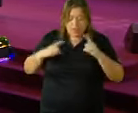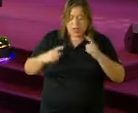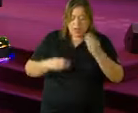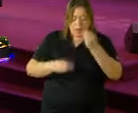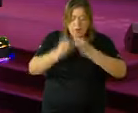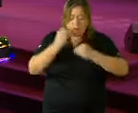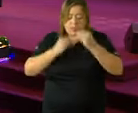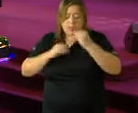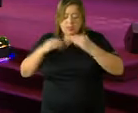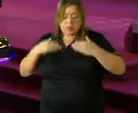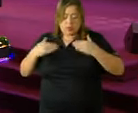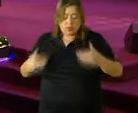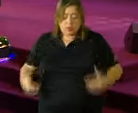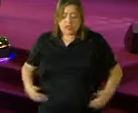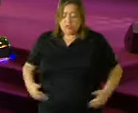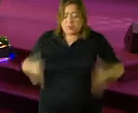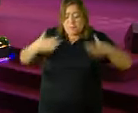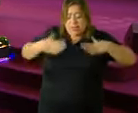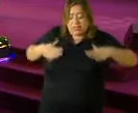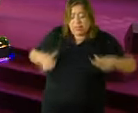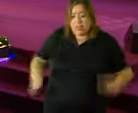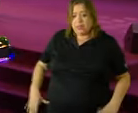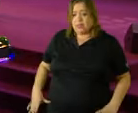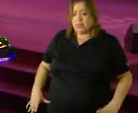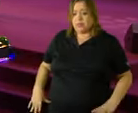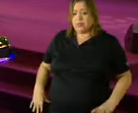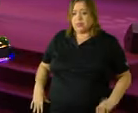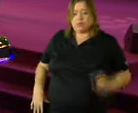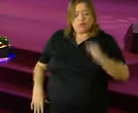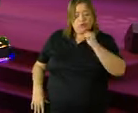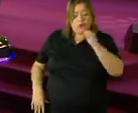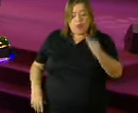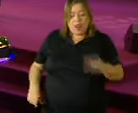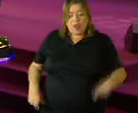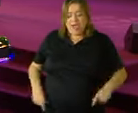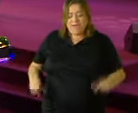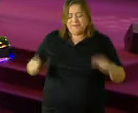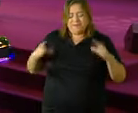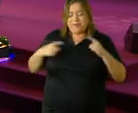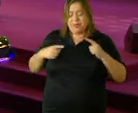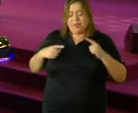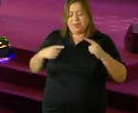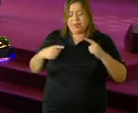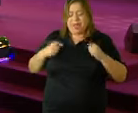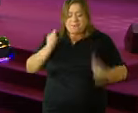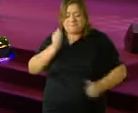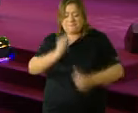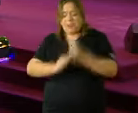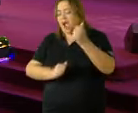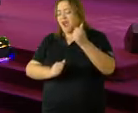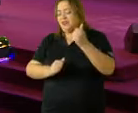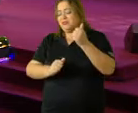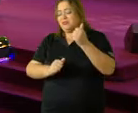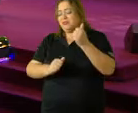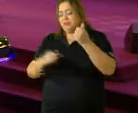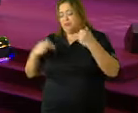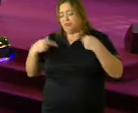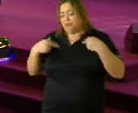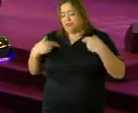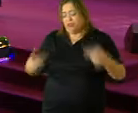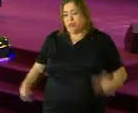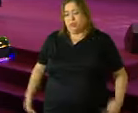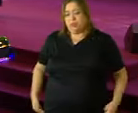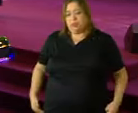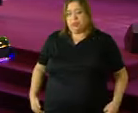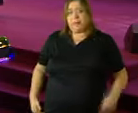cuerpo, que habéis de vestir. ¿No es la vida más que el alimento y el cuerpo más que el vestido? Mira